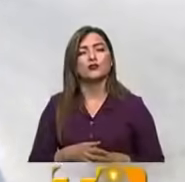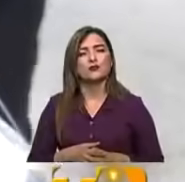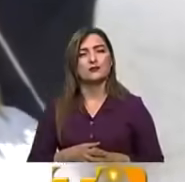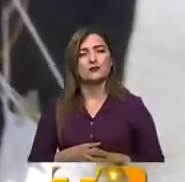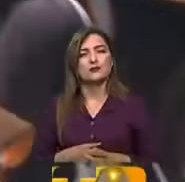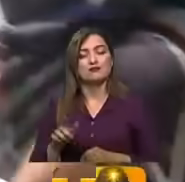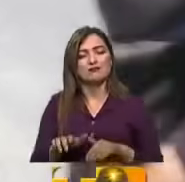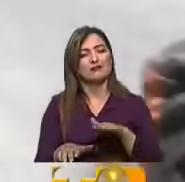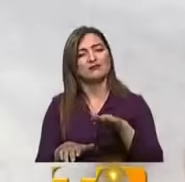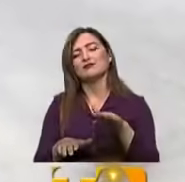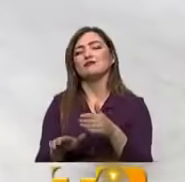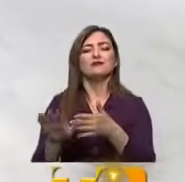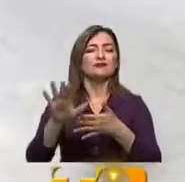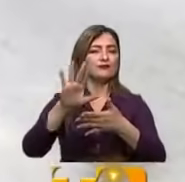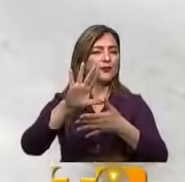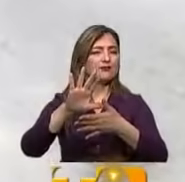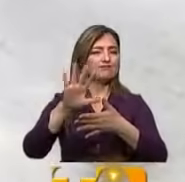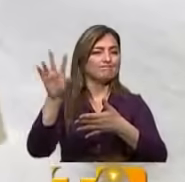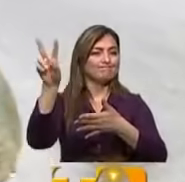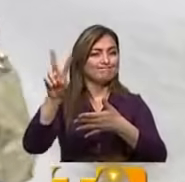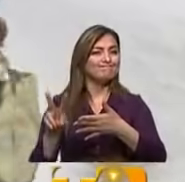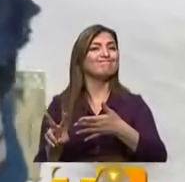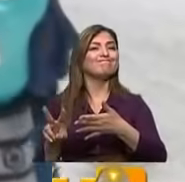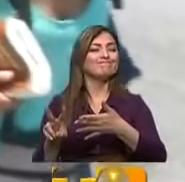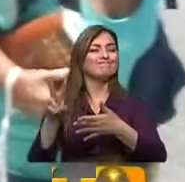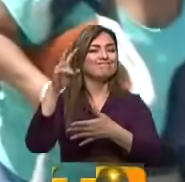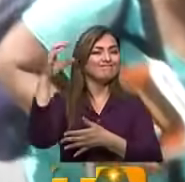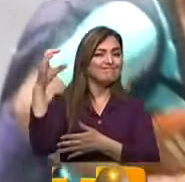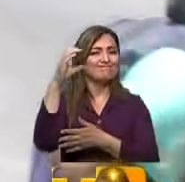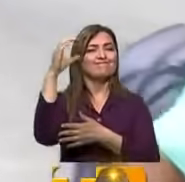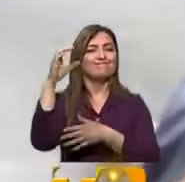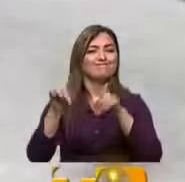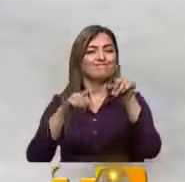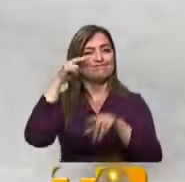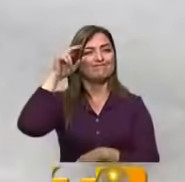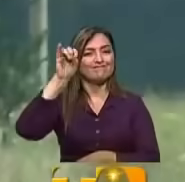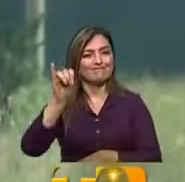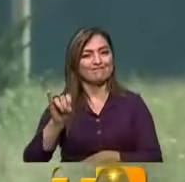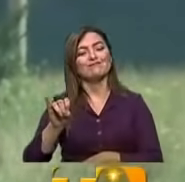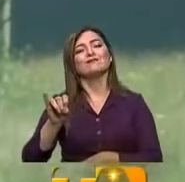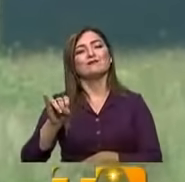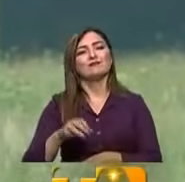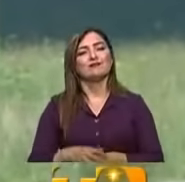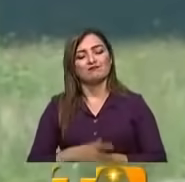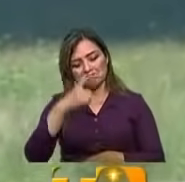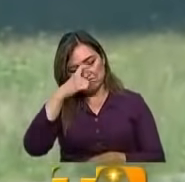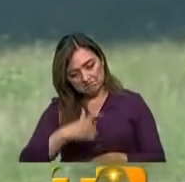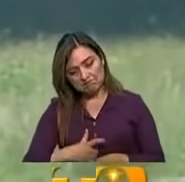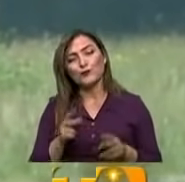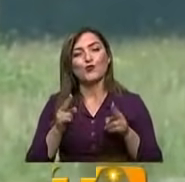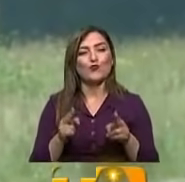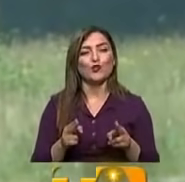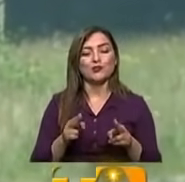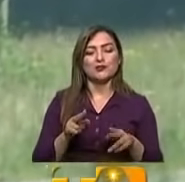Son los caminantes de América, venezolanos, colombianos, a veces haitianos. Son seres humanos que de